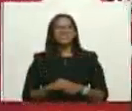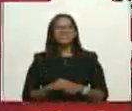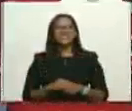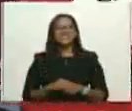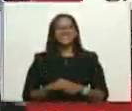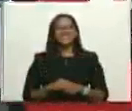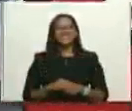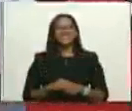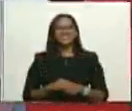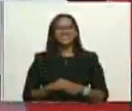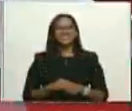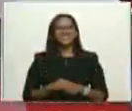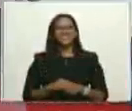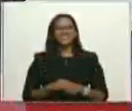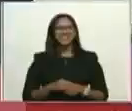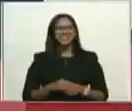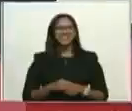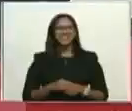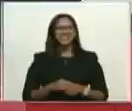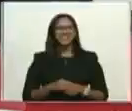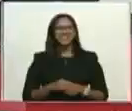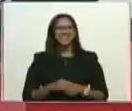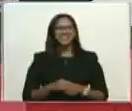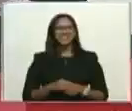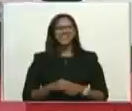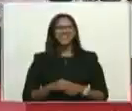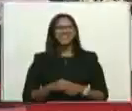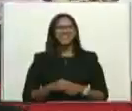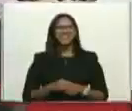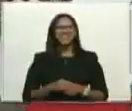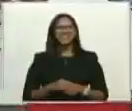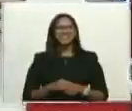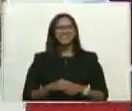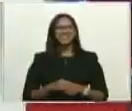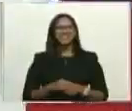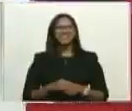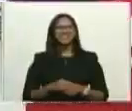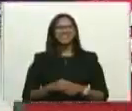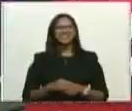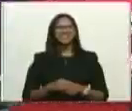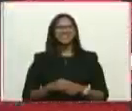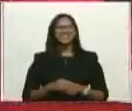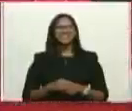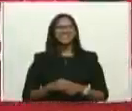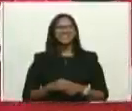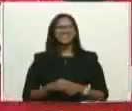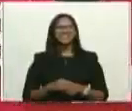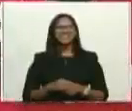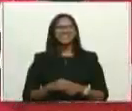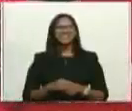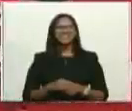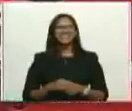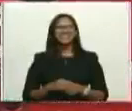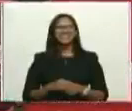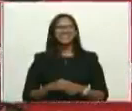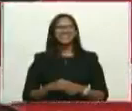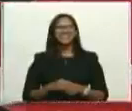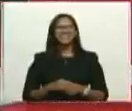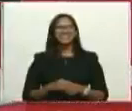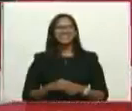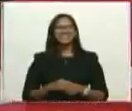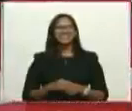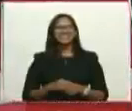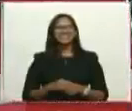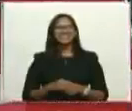Mira cómo se emociona, ¿vale? Qué belleza. Mira, y trae su franela en los 9 años, ¿vale? ¿Ah? Trae su franela.